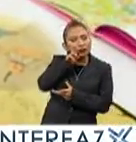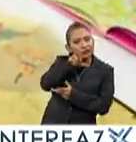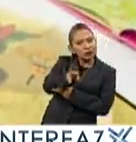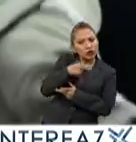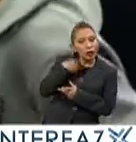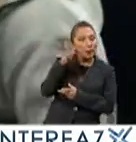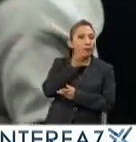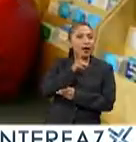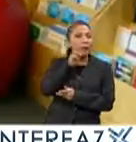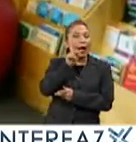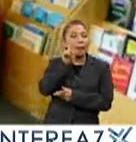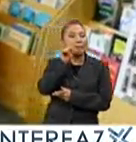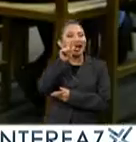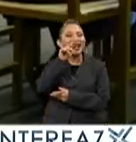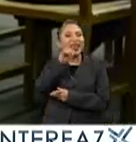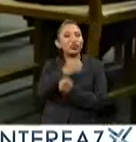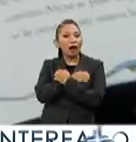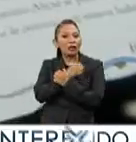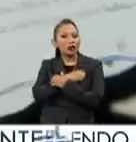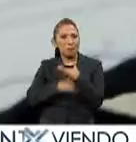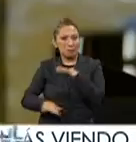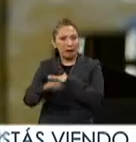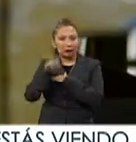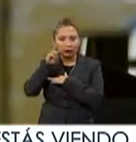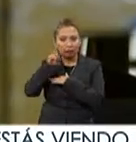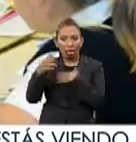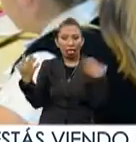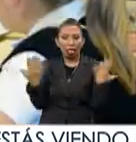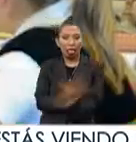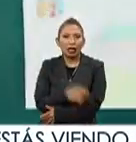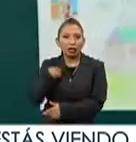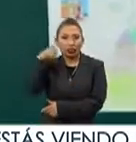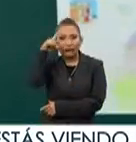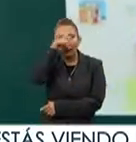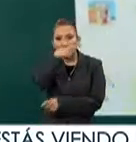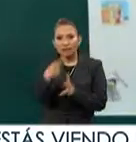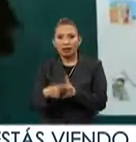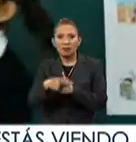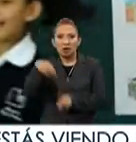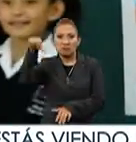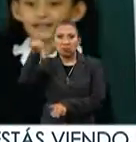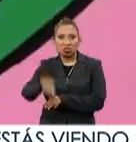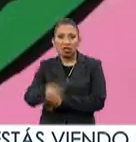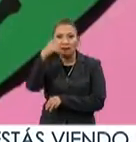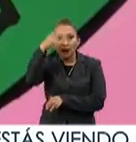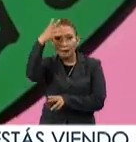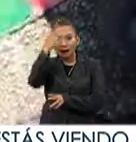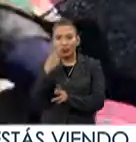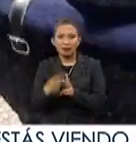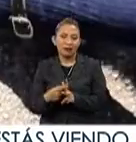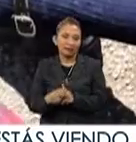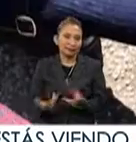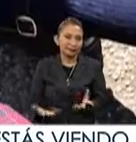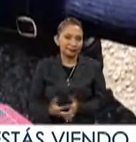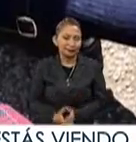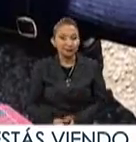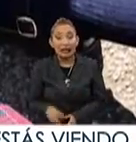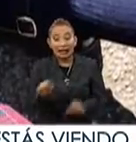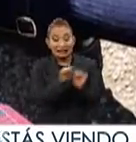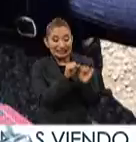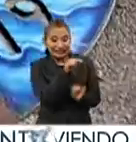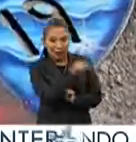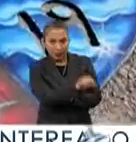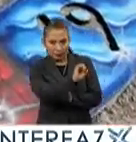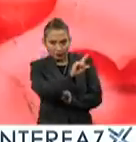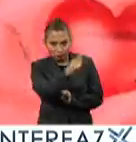resultados de la prueba Planea de Educación Básica, en la que se constató la dificultad que tienen los alumnos para aprender matemáticas. El